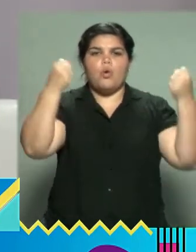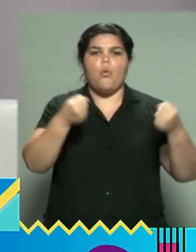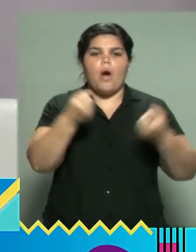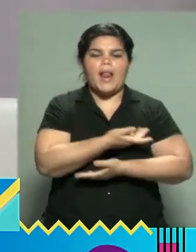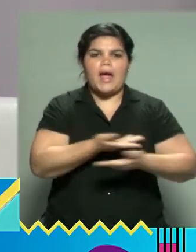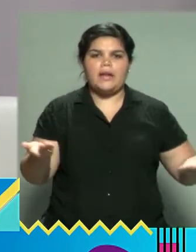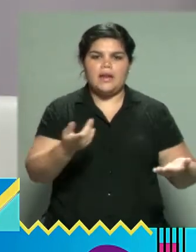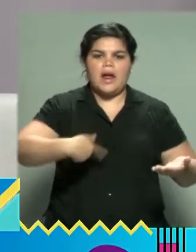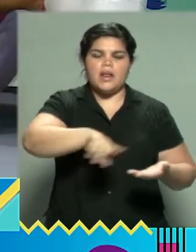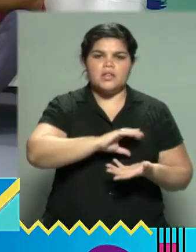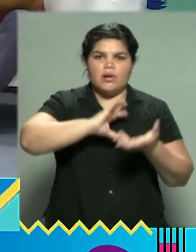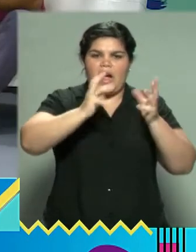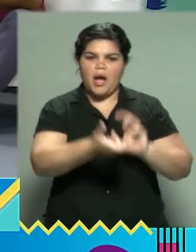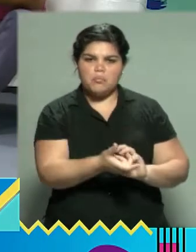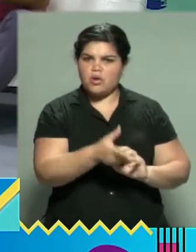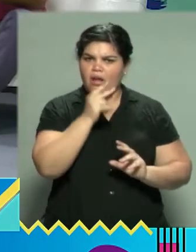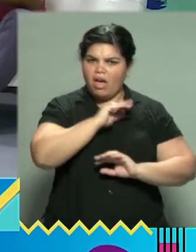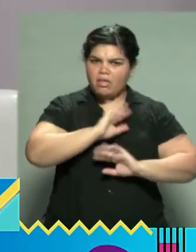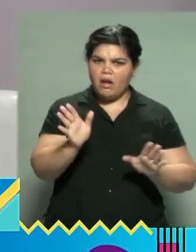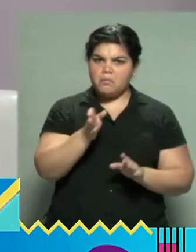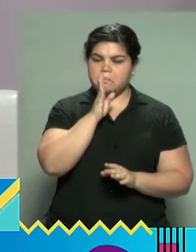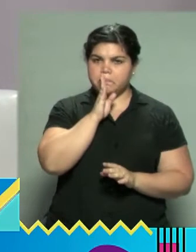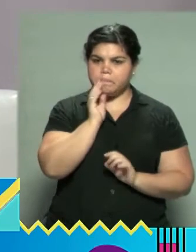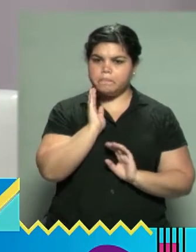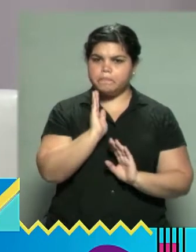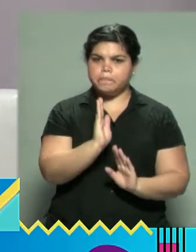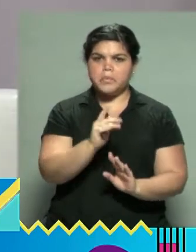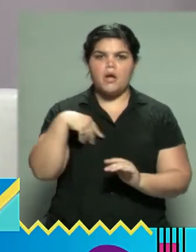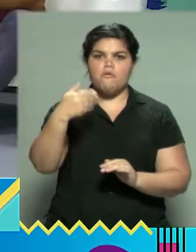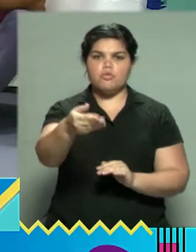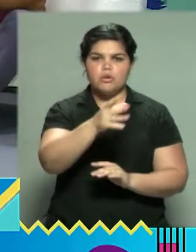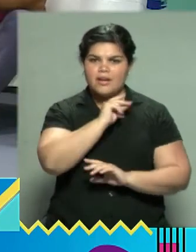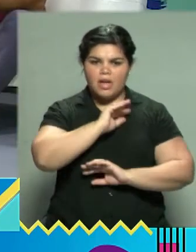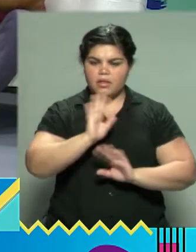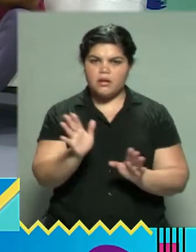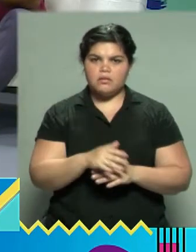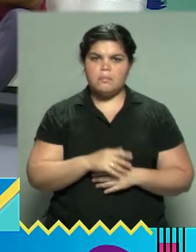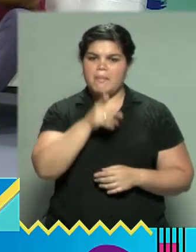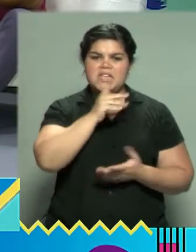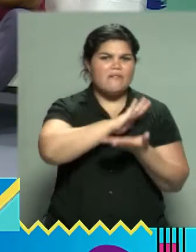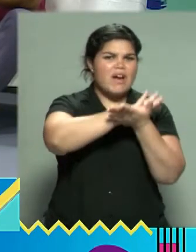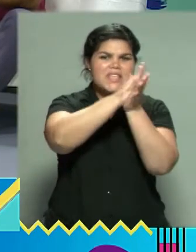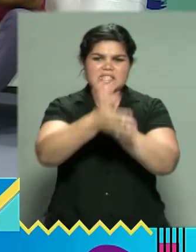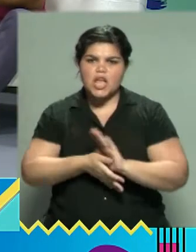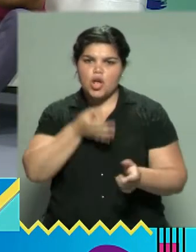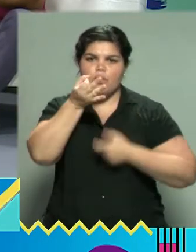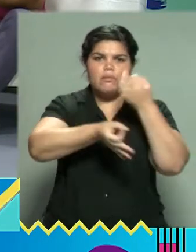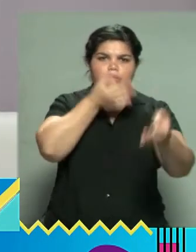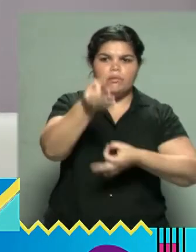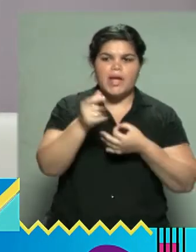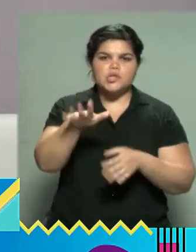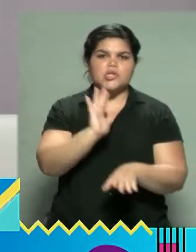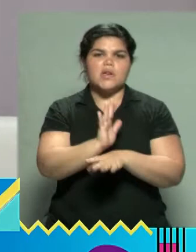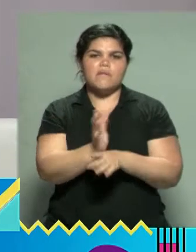la huelga. Inclusive dejó muchos huecos, por decirlo de alguna manera. Y eso está demostrando la complicidad que hay con el